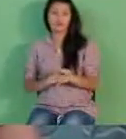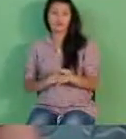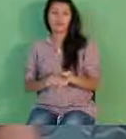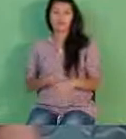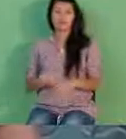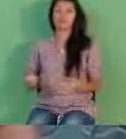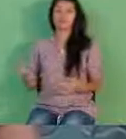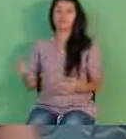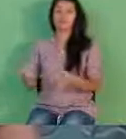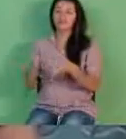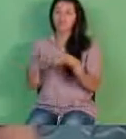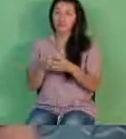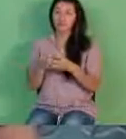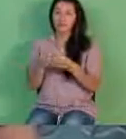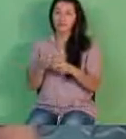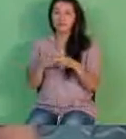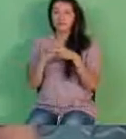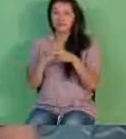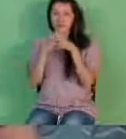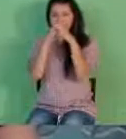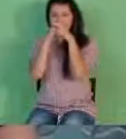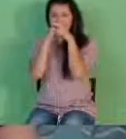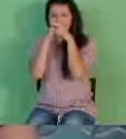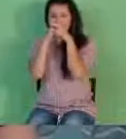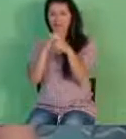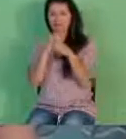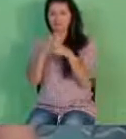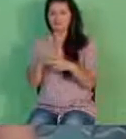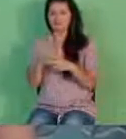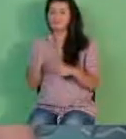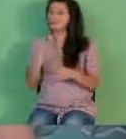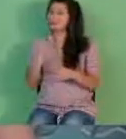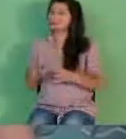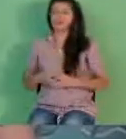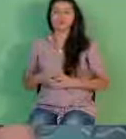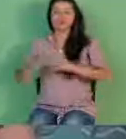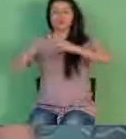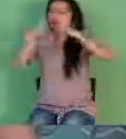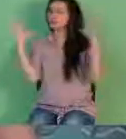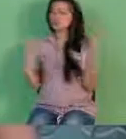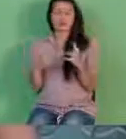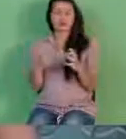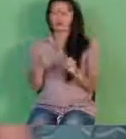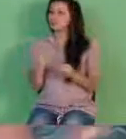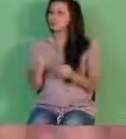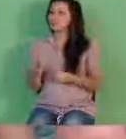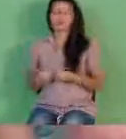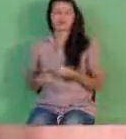hacemos énfasis en que tengan mucho cuidado que los niños no manipulen pólvora de hecho la pólvora no se debe manipular